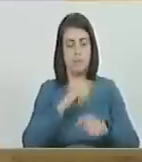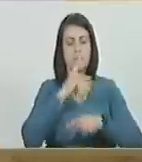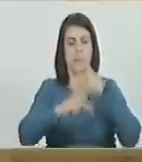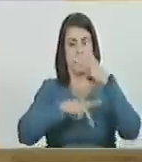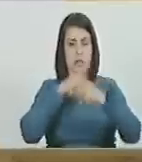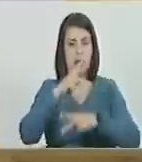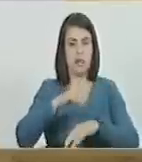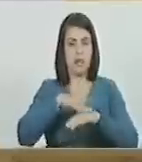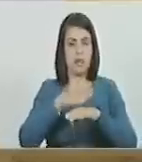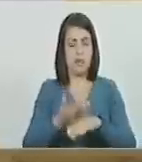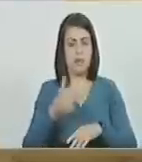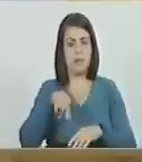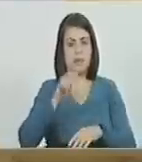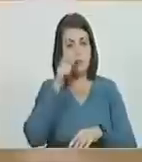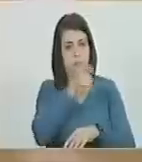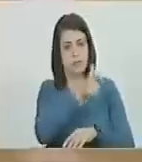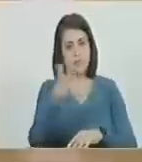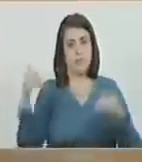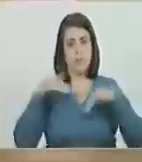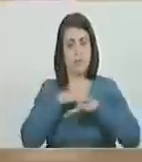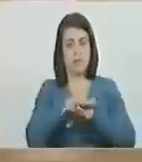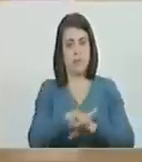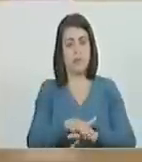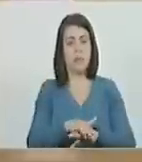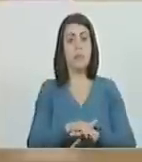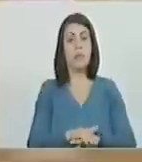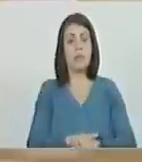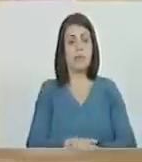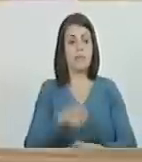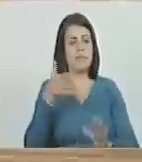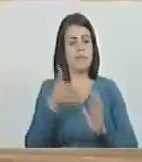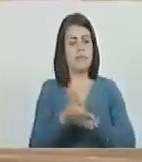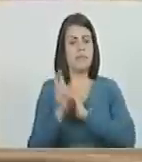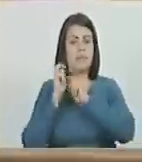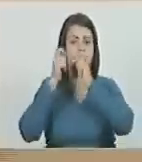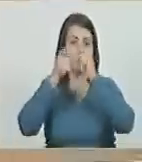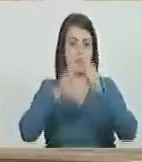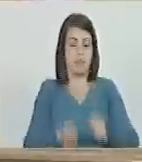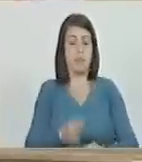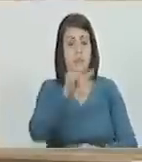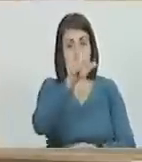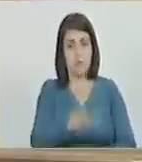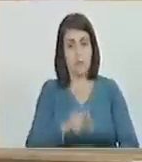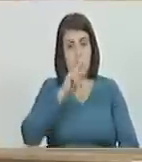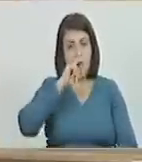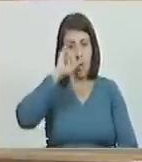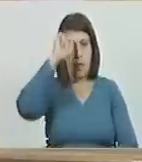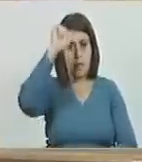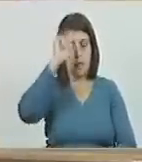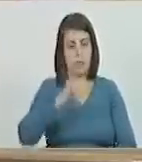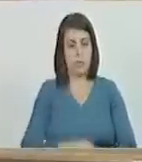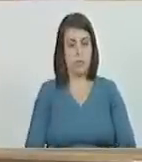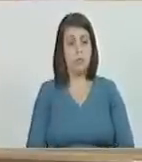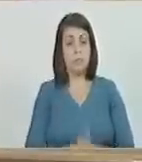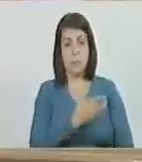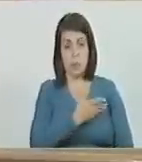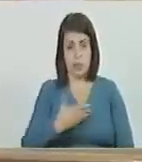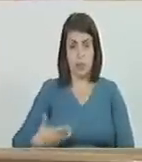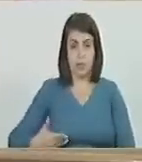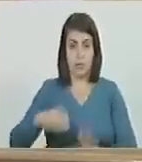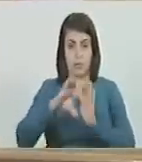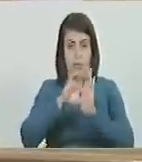Política Exterior, Soberanía e Integración, mediante el cual se autoriza al ciudadano Nicolás Maduro Moros,